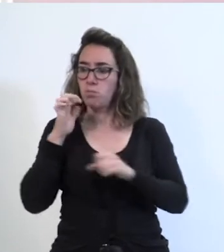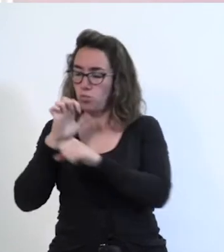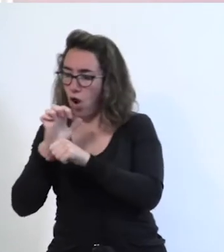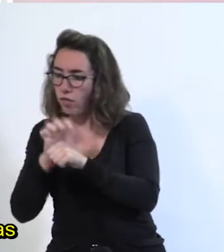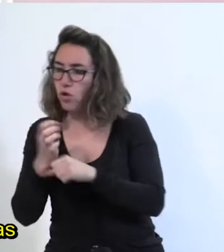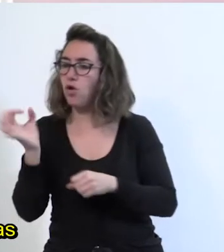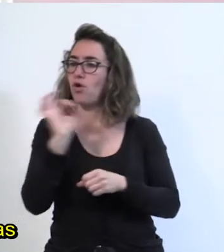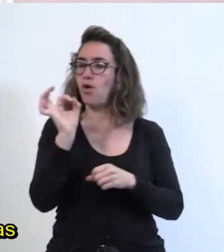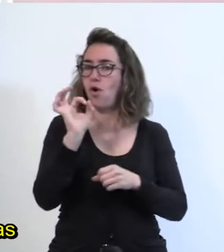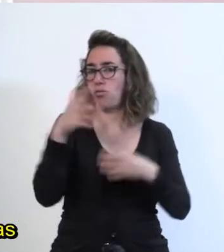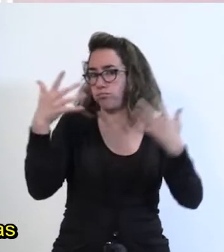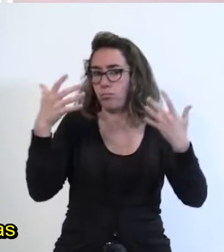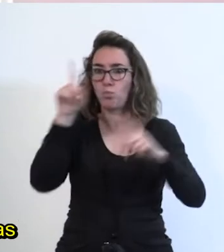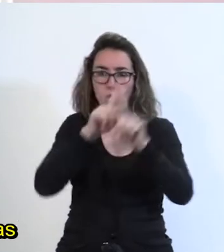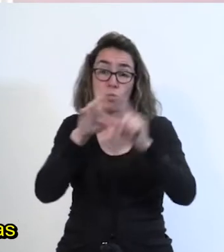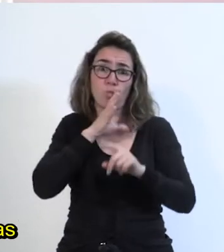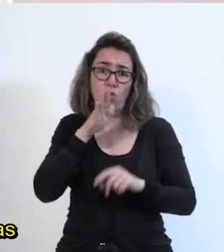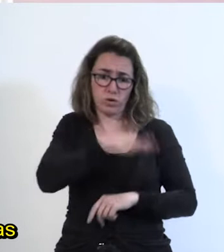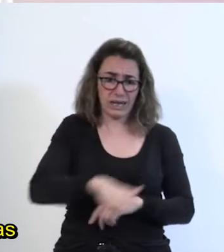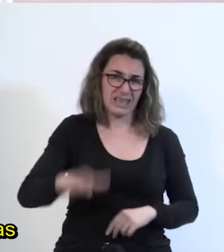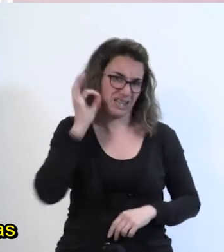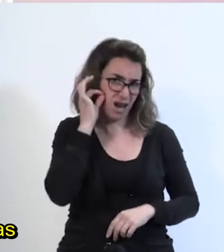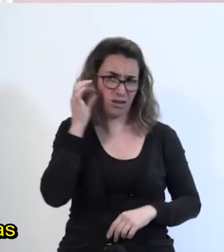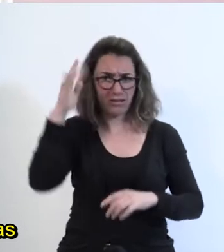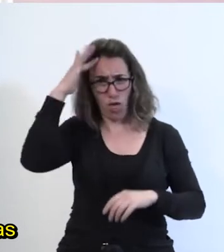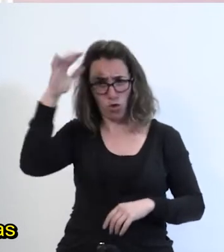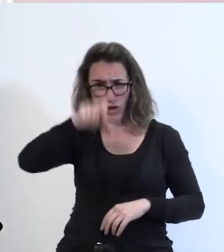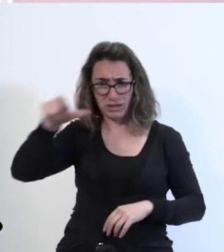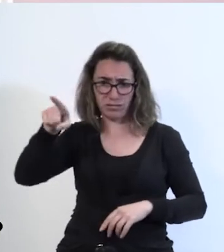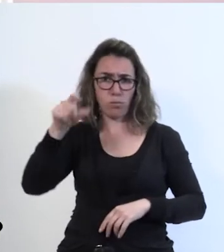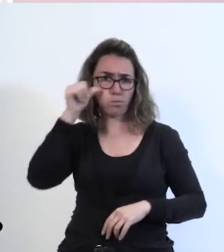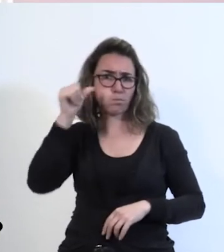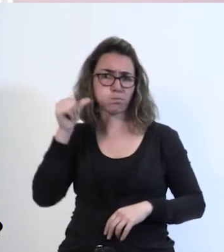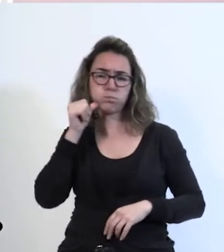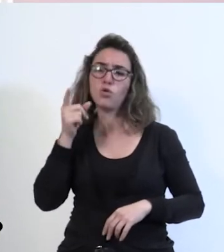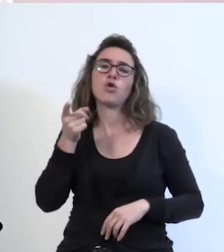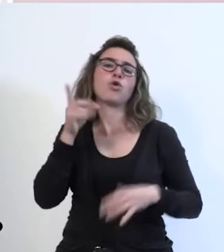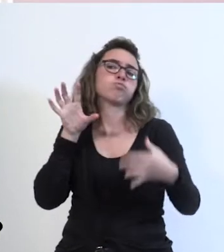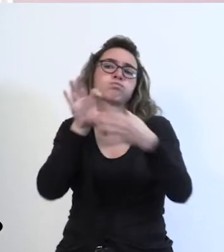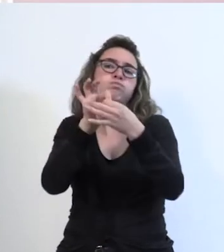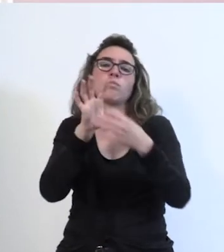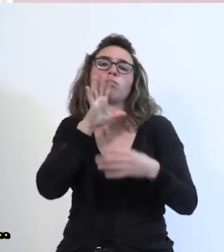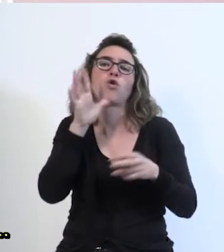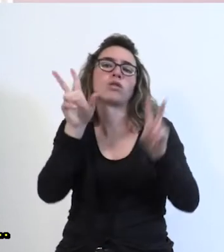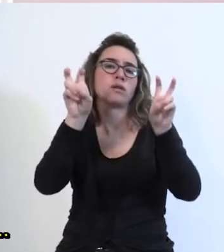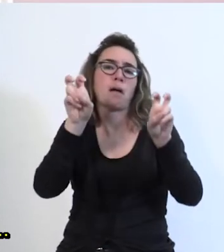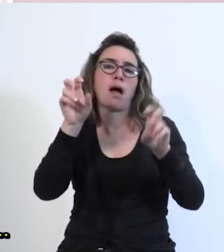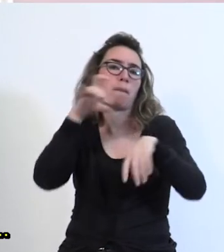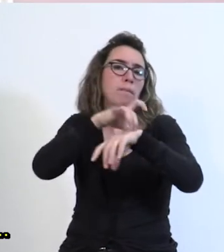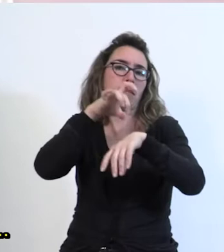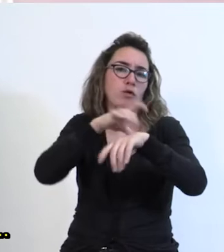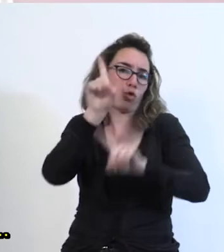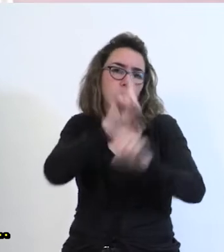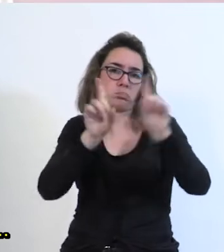surgir en niñas y adolescentes, el hecho de estar embarazadas, son tratadas como cuestiones médicas, ¿no? Serían